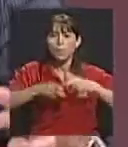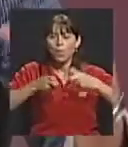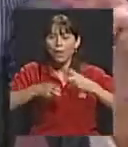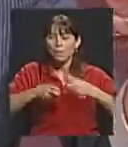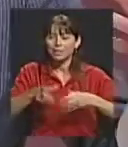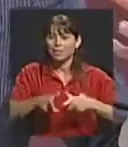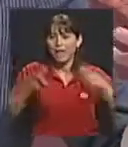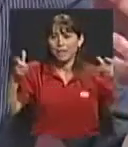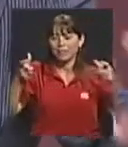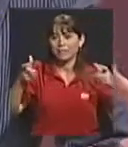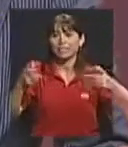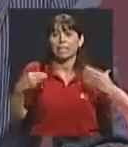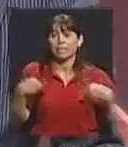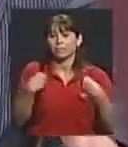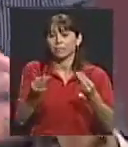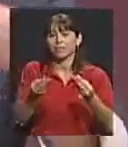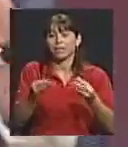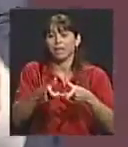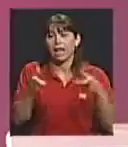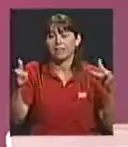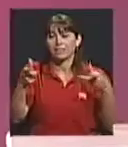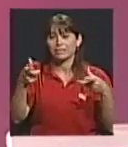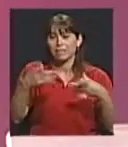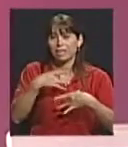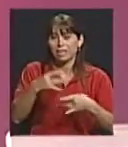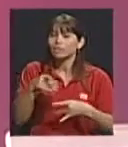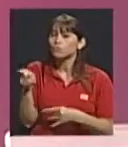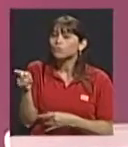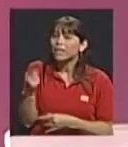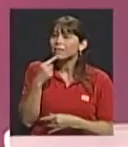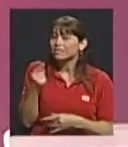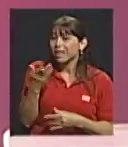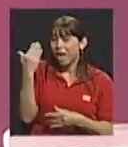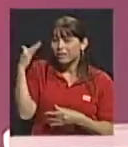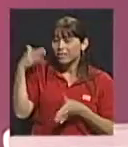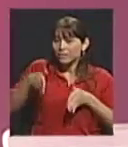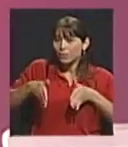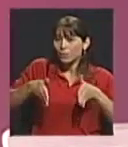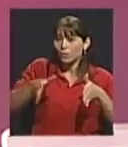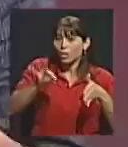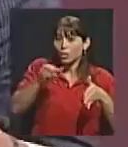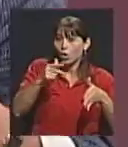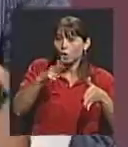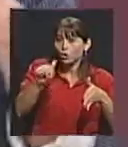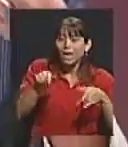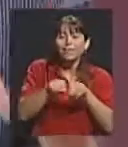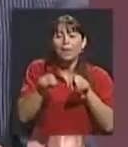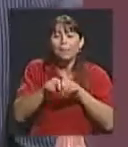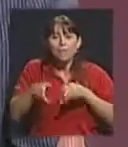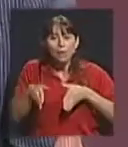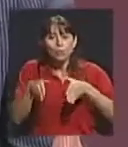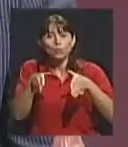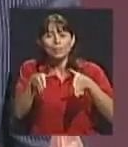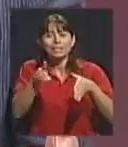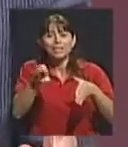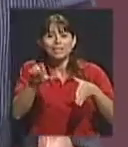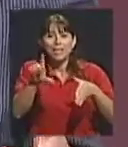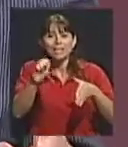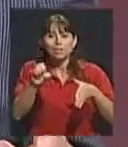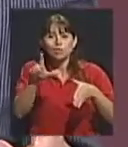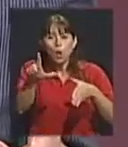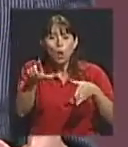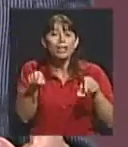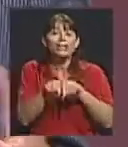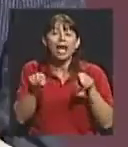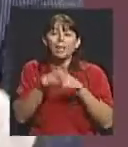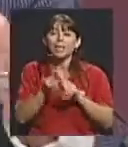intereses ahora usted exponía lo de la trocha exp poníamos lo de la autopistas del sol lo del aeropuerto me acuerdo